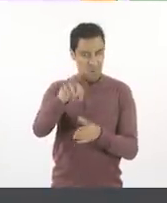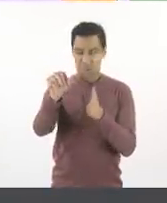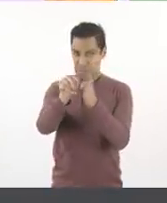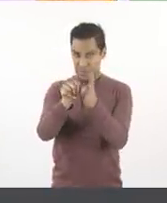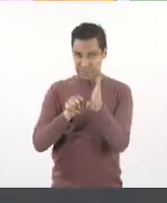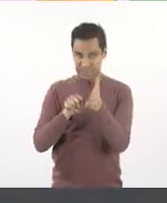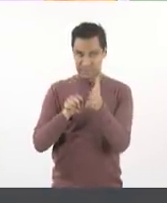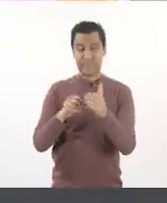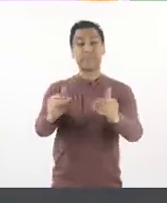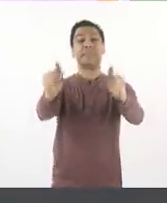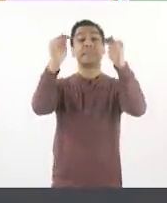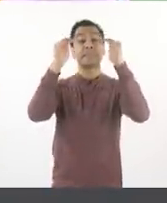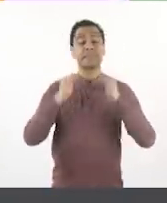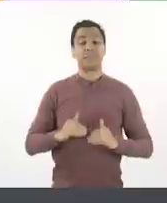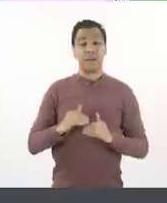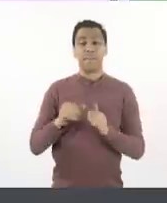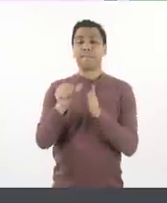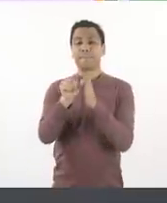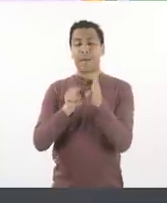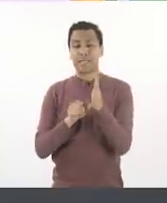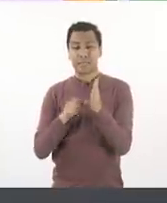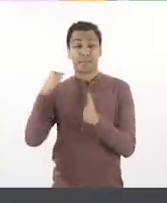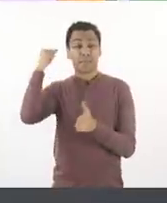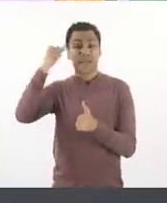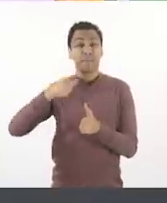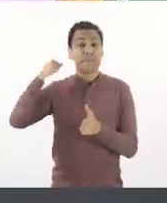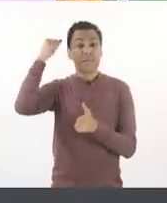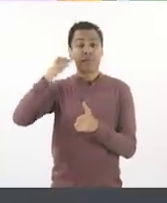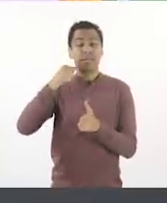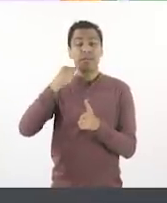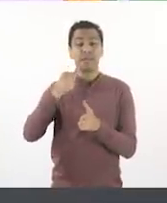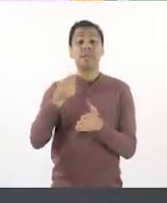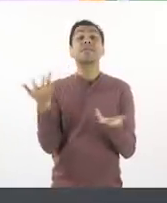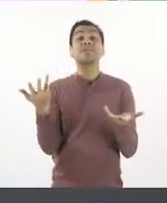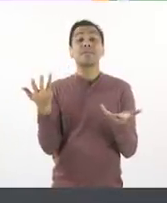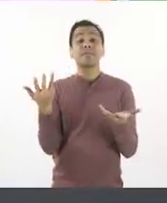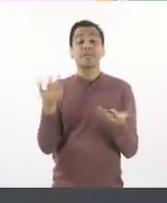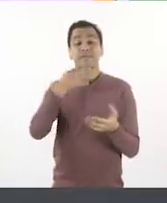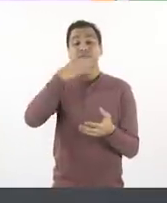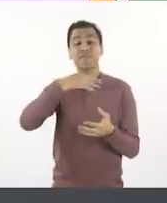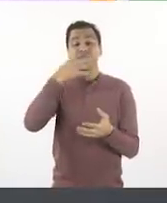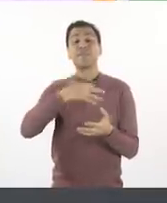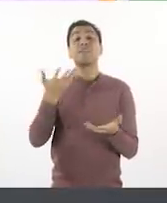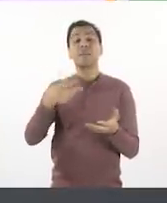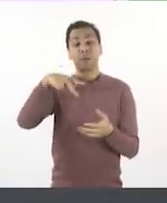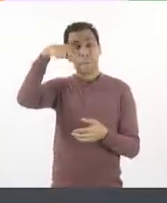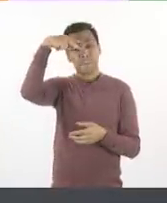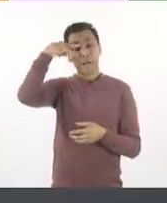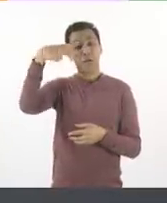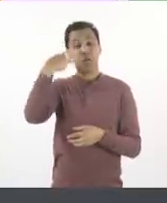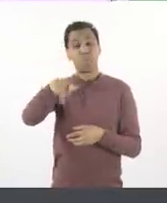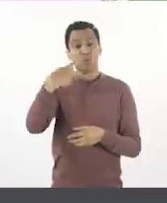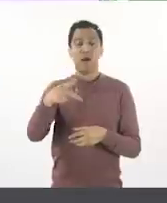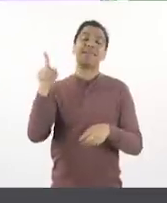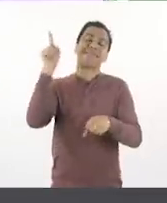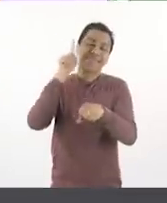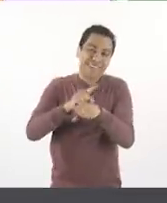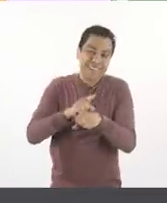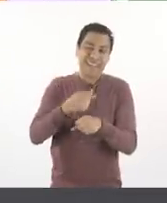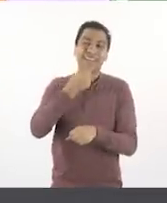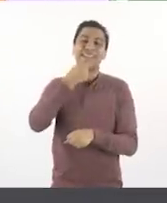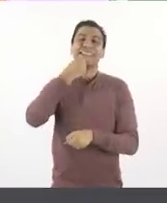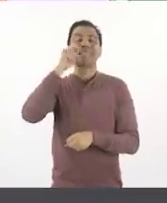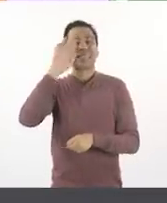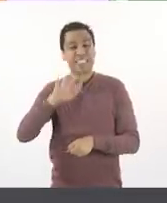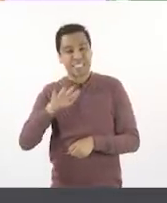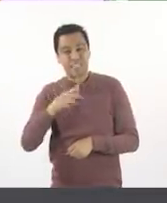de... abril. Abril, niños. ¿Qué se festeja, Eric? Ah, lo acabas de decir, el Día del Niño y de la Niña. Muy bien.